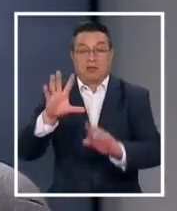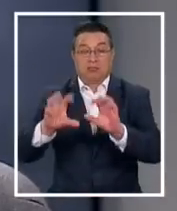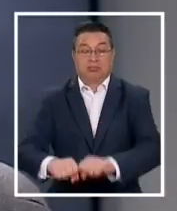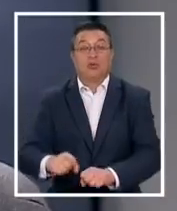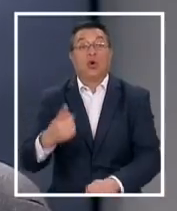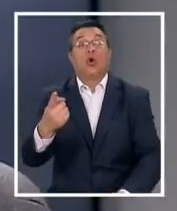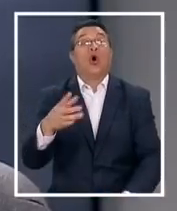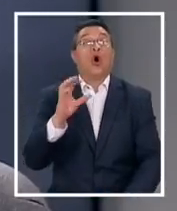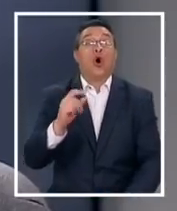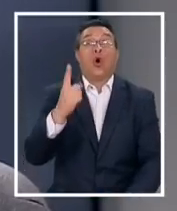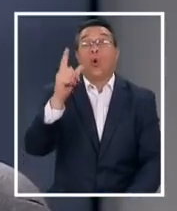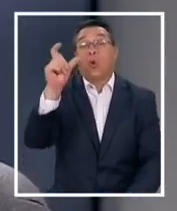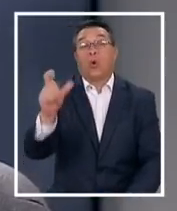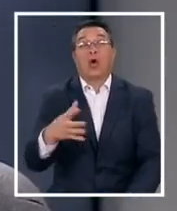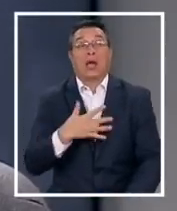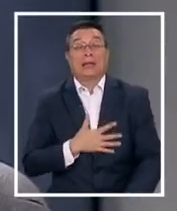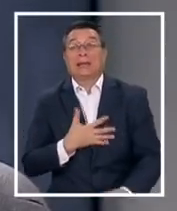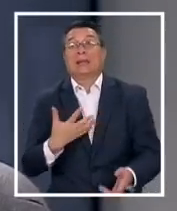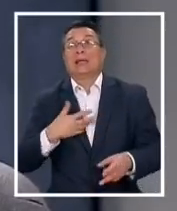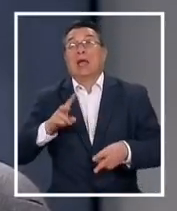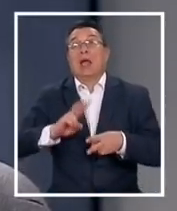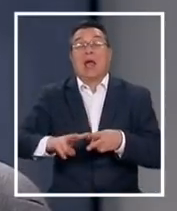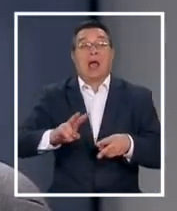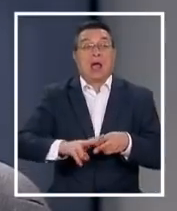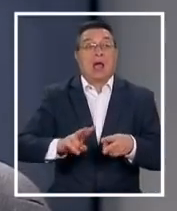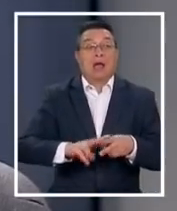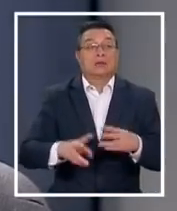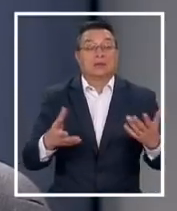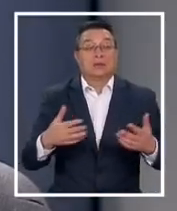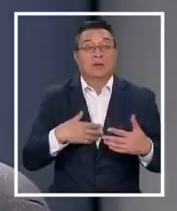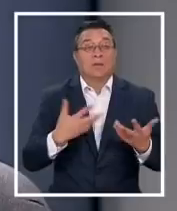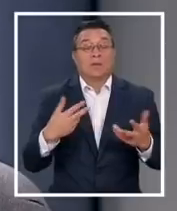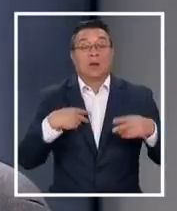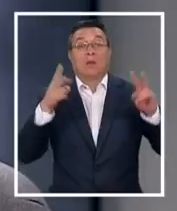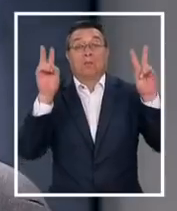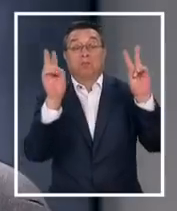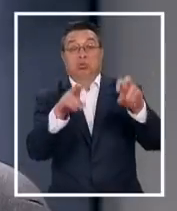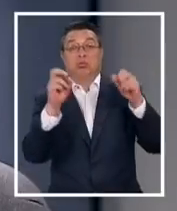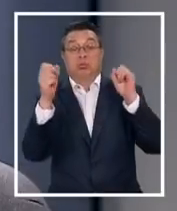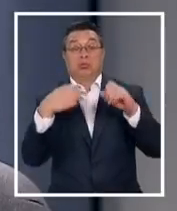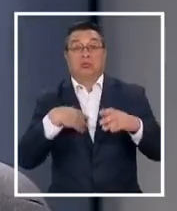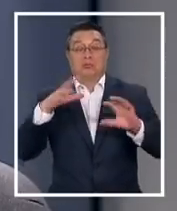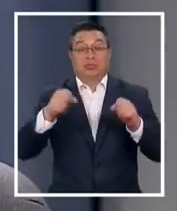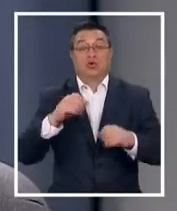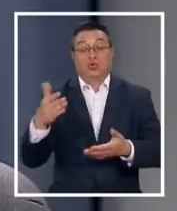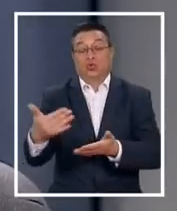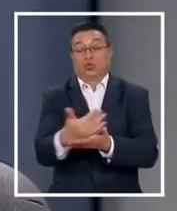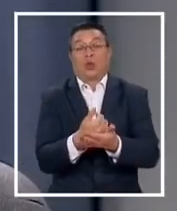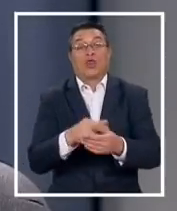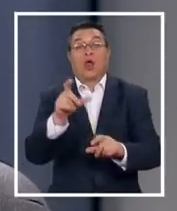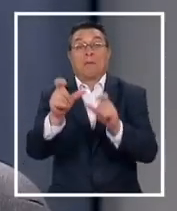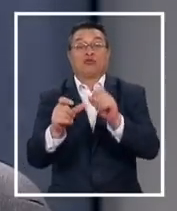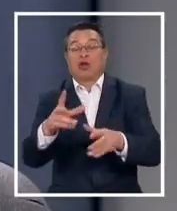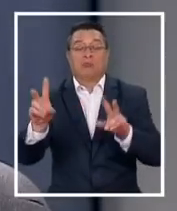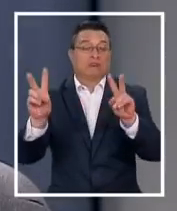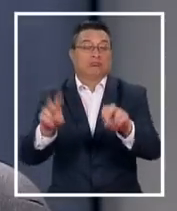mañana cuando un parlamentario diga, ¿sabe qué más? Lo que vamos a hacer es que vamos a expropiar, por ejemplo, una parte del sueldo de las personas.